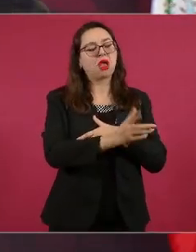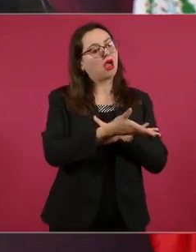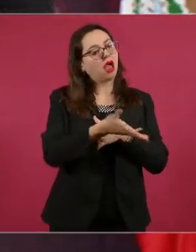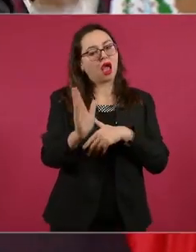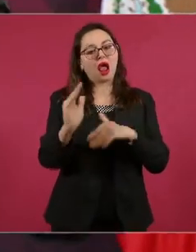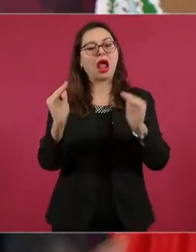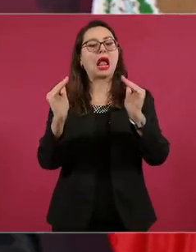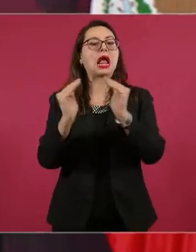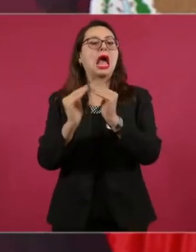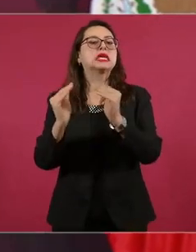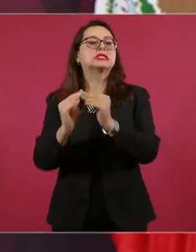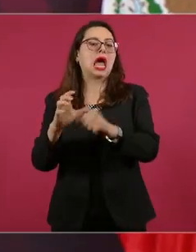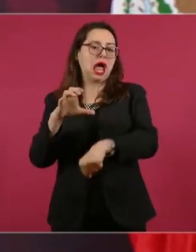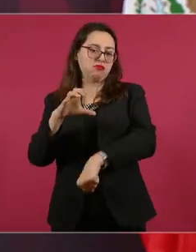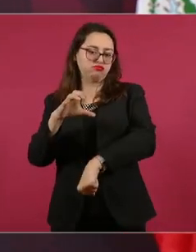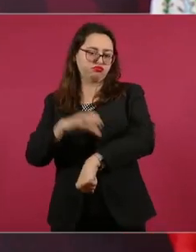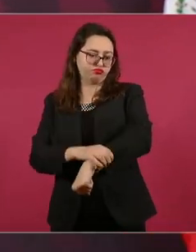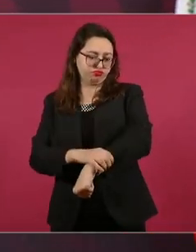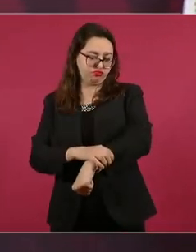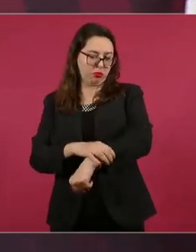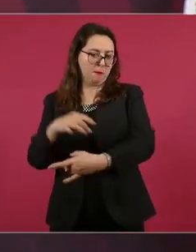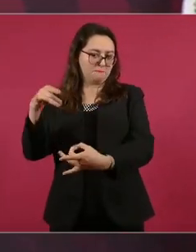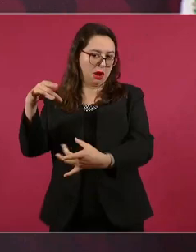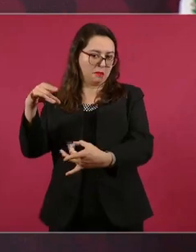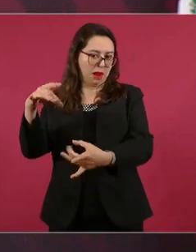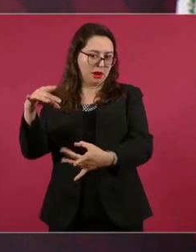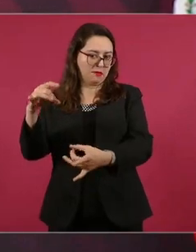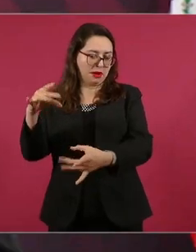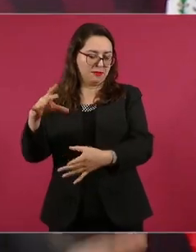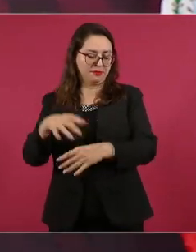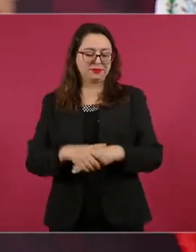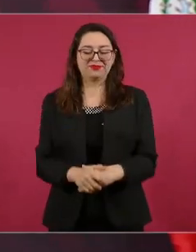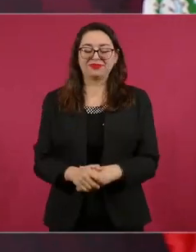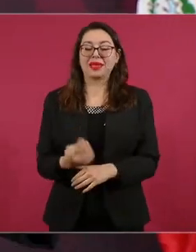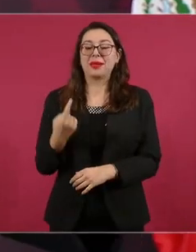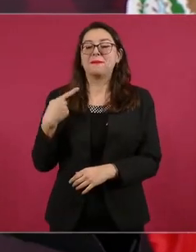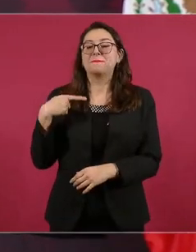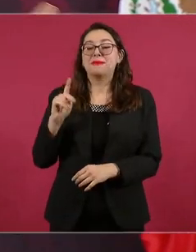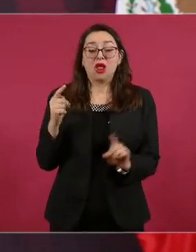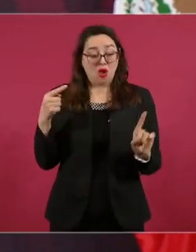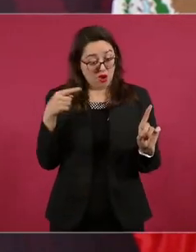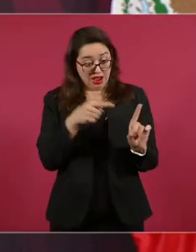A lo mejor la gente ya no se acuerda, pero ¿por qué